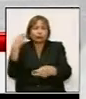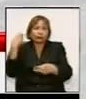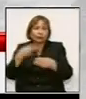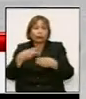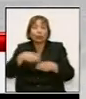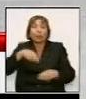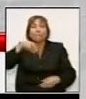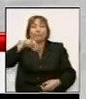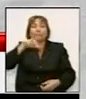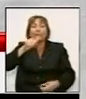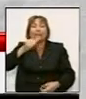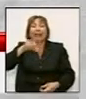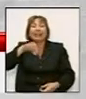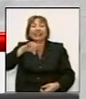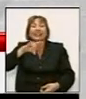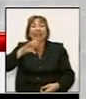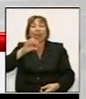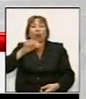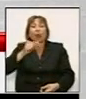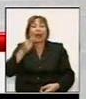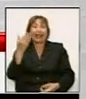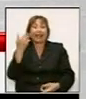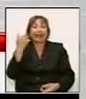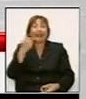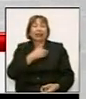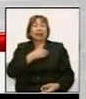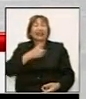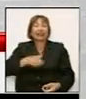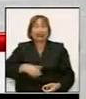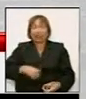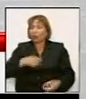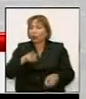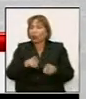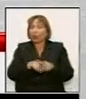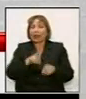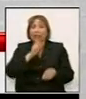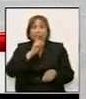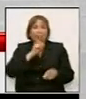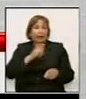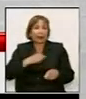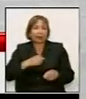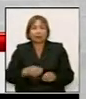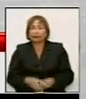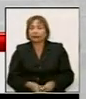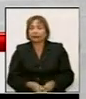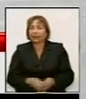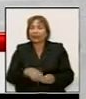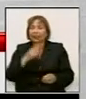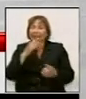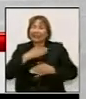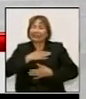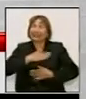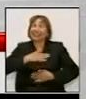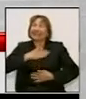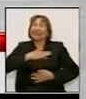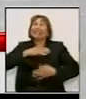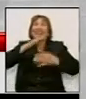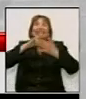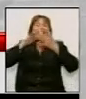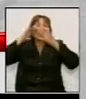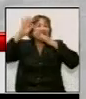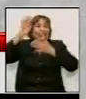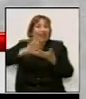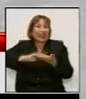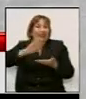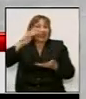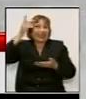Valentín Paniagua, que creo que también, como mi papá, ahora están gozando de la gloria de Dios